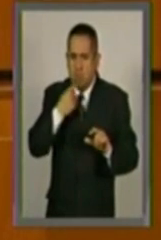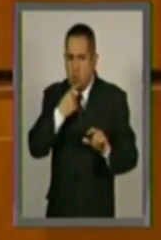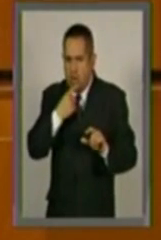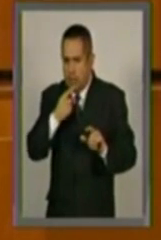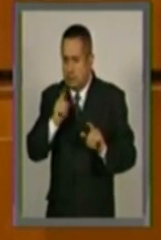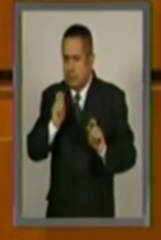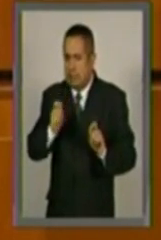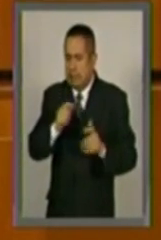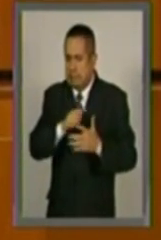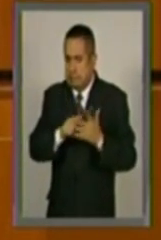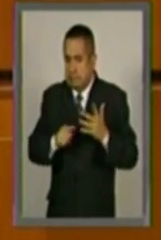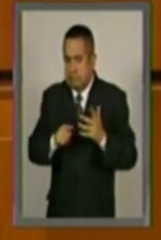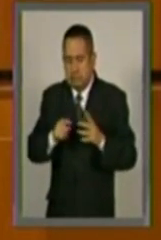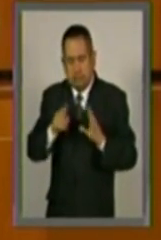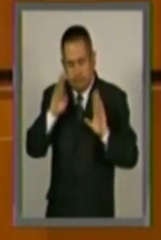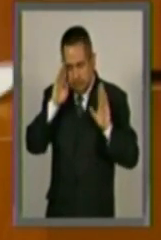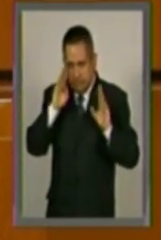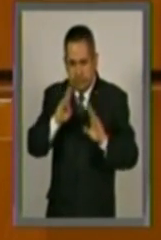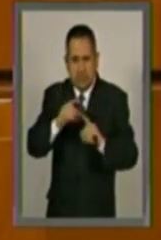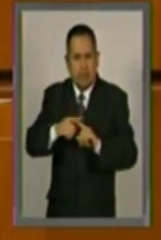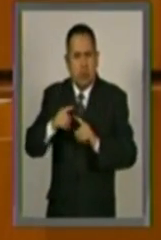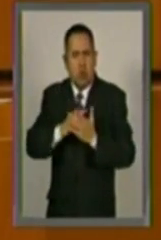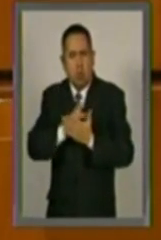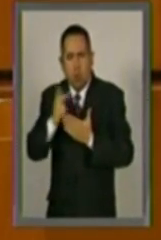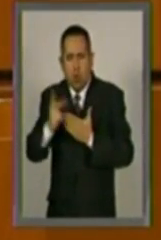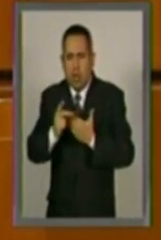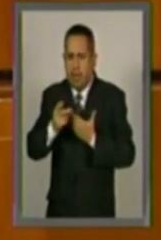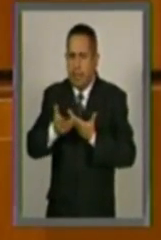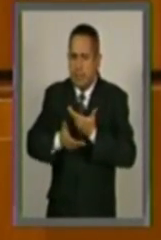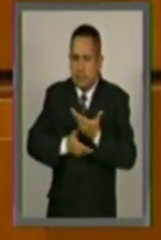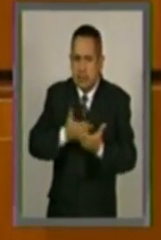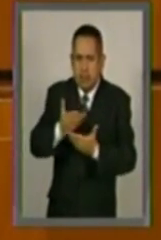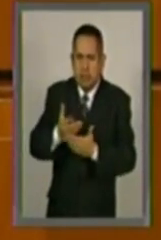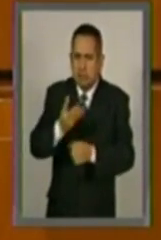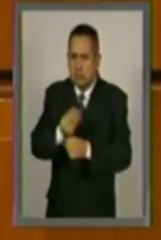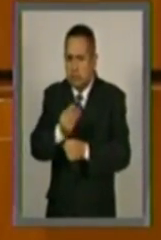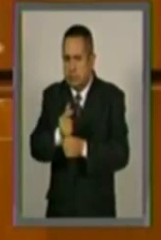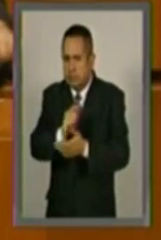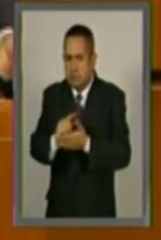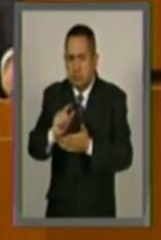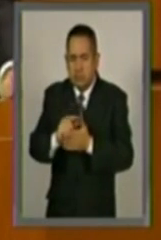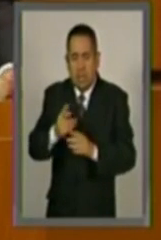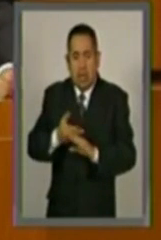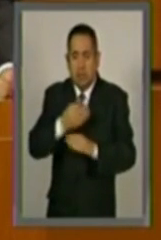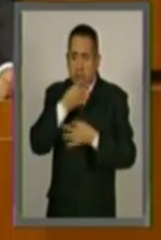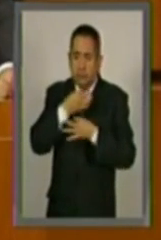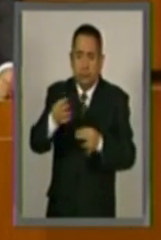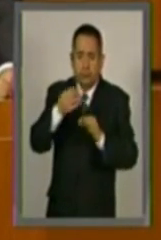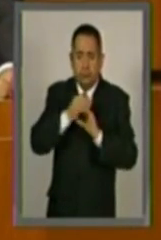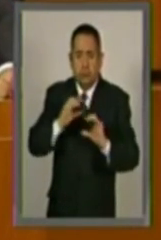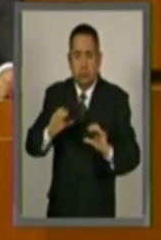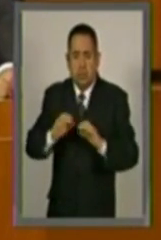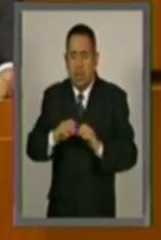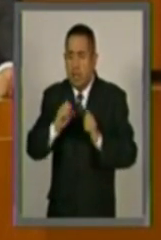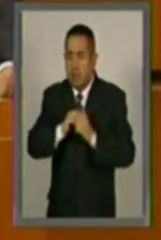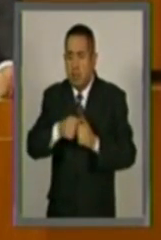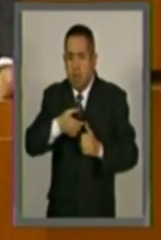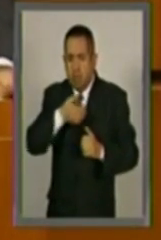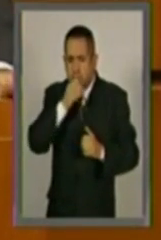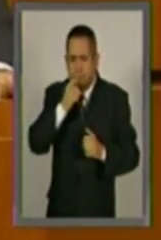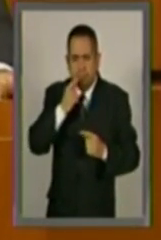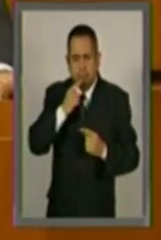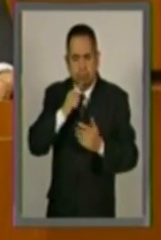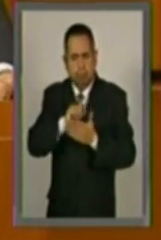poner énfasis en programas y servicios de promoción y de prevención y promover medidas de saneamiento básico